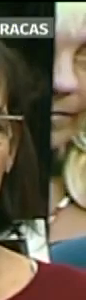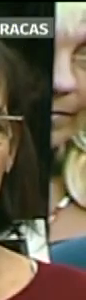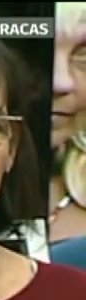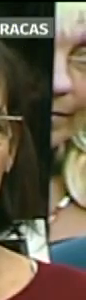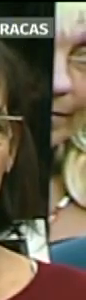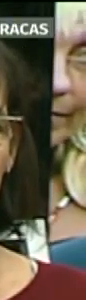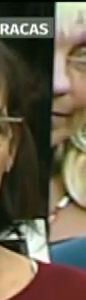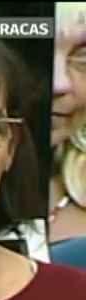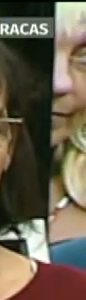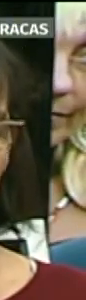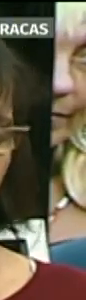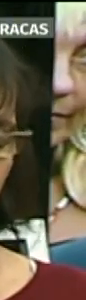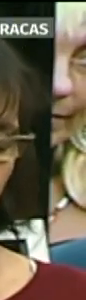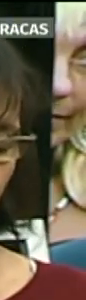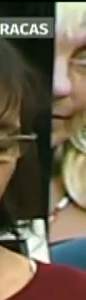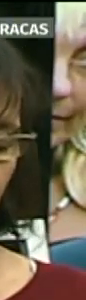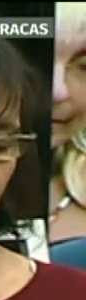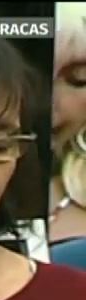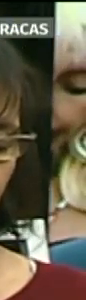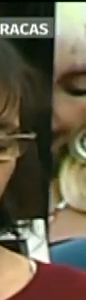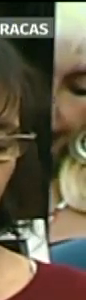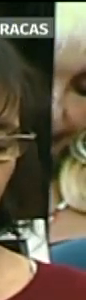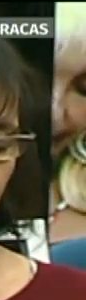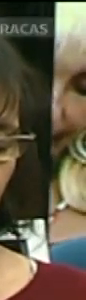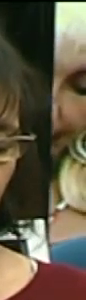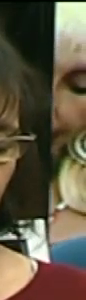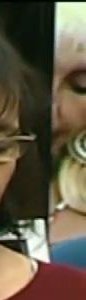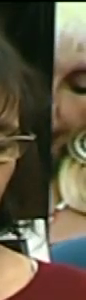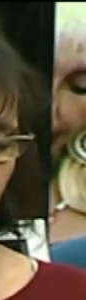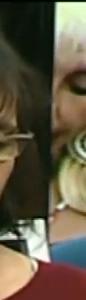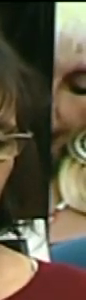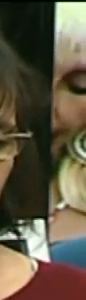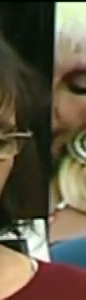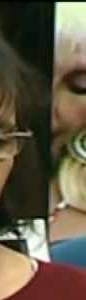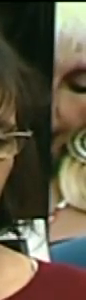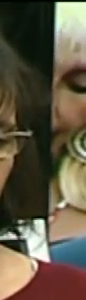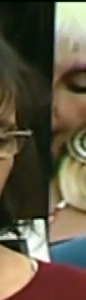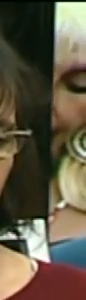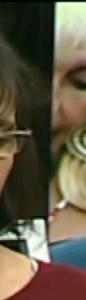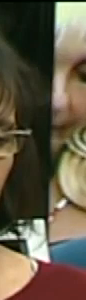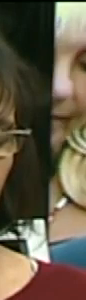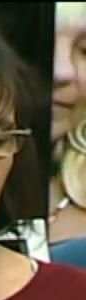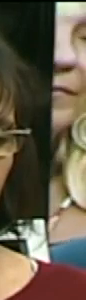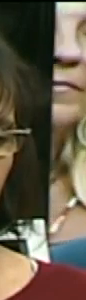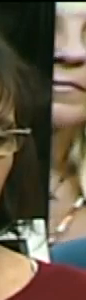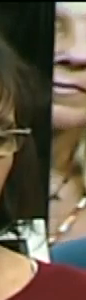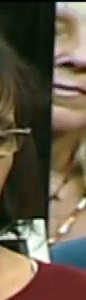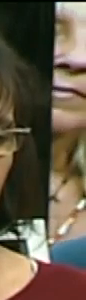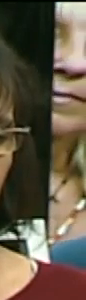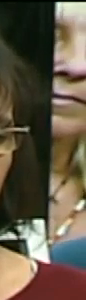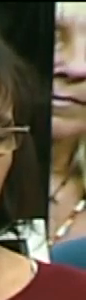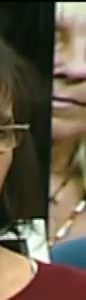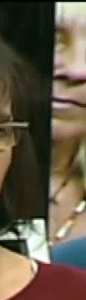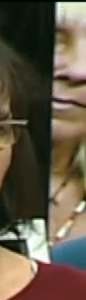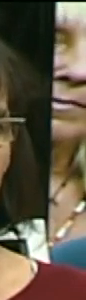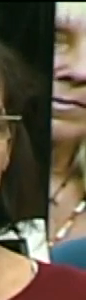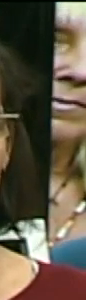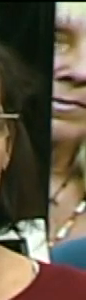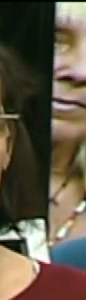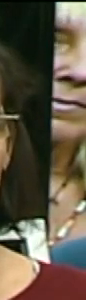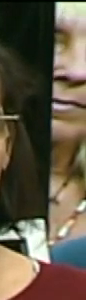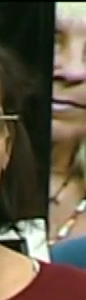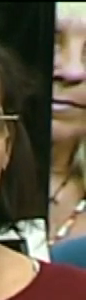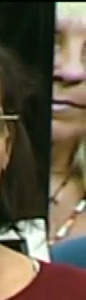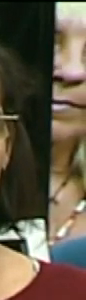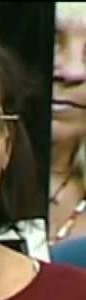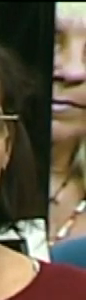una visita con Trump en la Casa Blanca. Algunas personas dicen que es libre porque tiene mucho